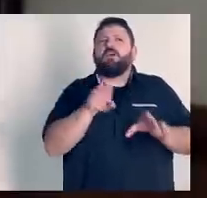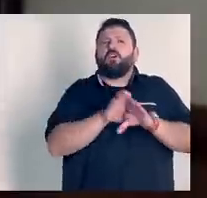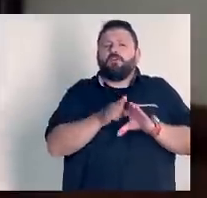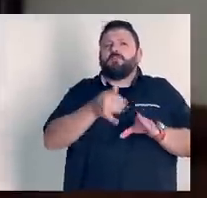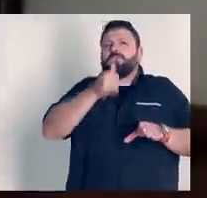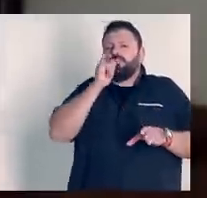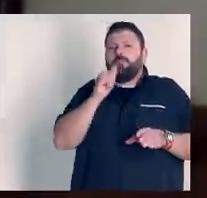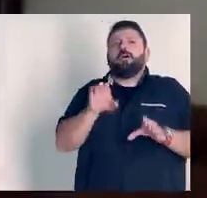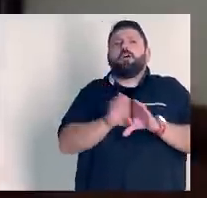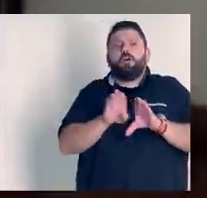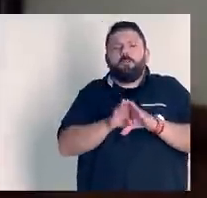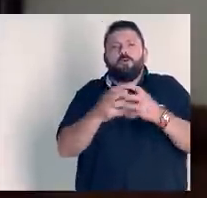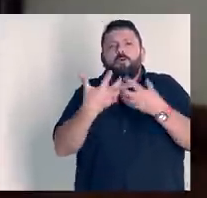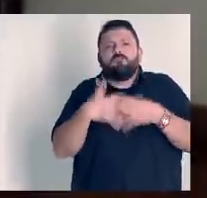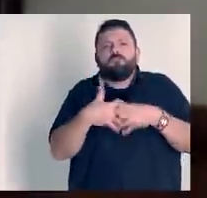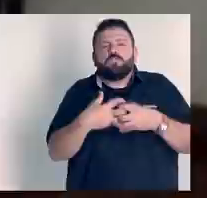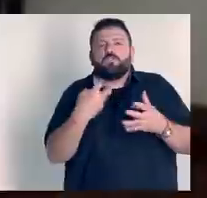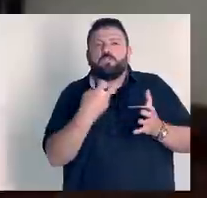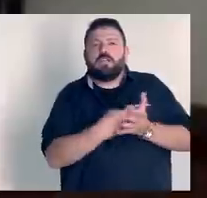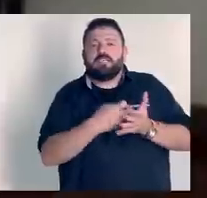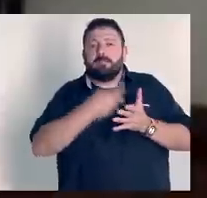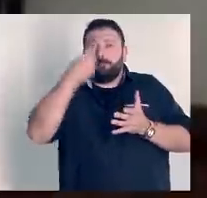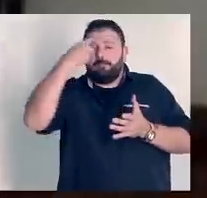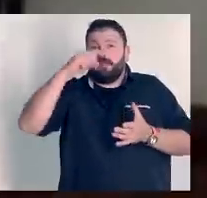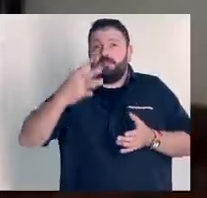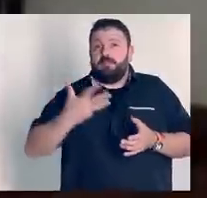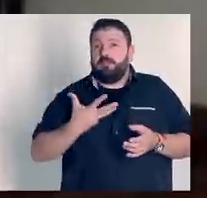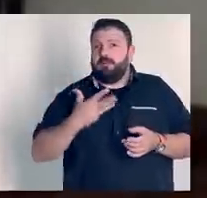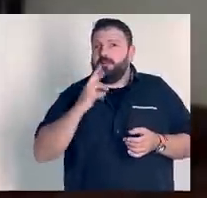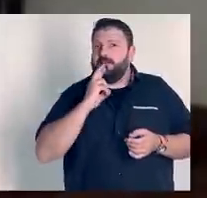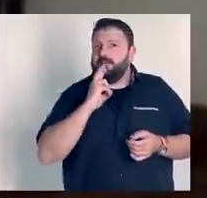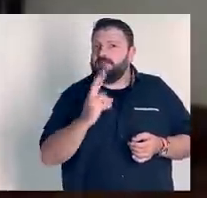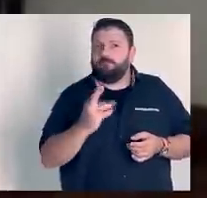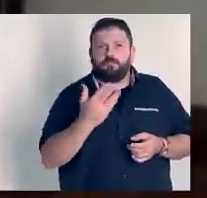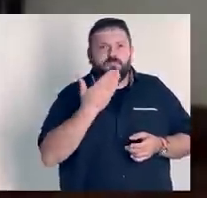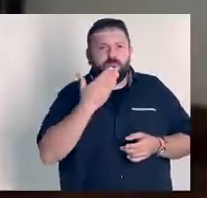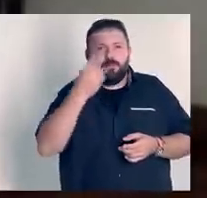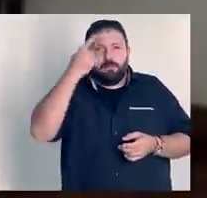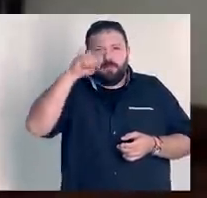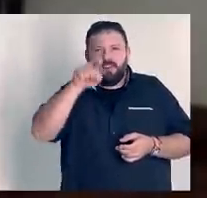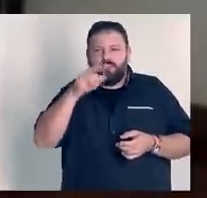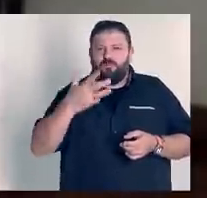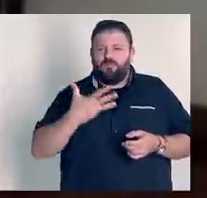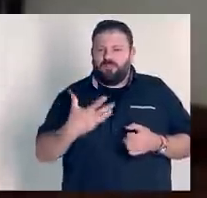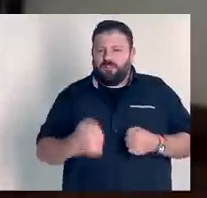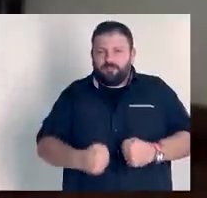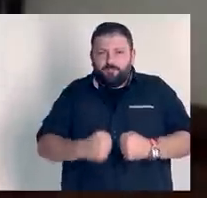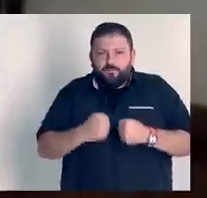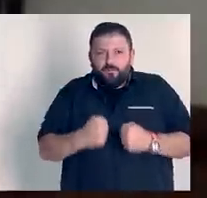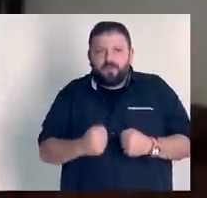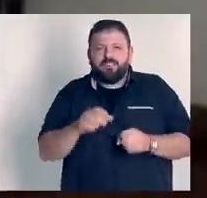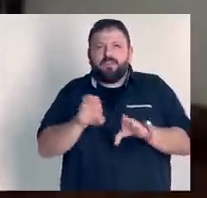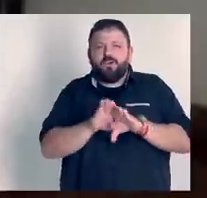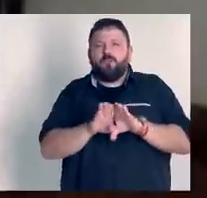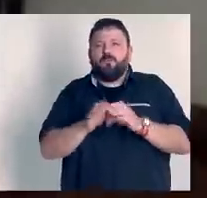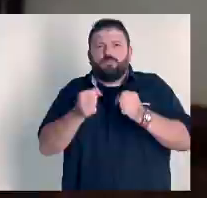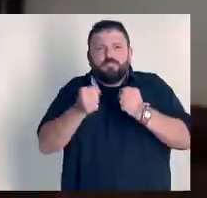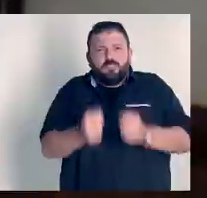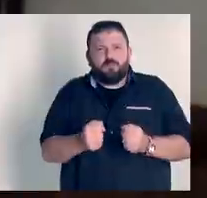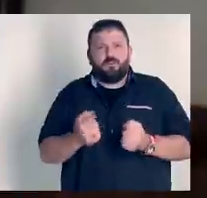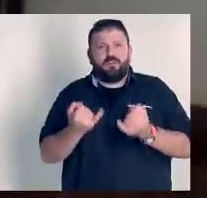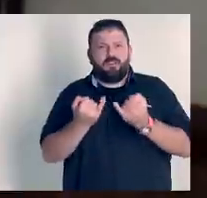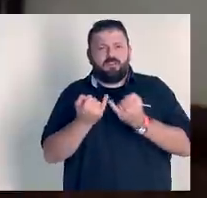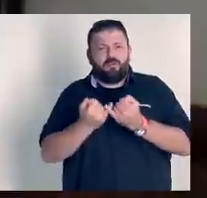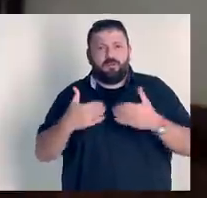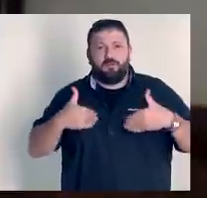tener resultados personales que te hagan tener esa fuerza y esa seguridad y esa confianza de poder